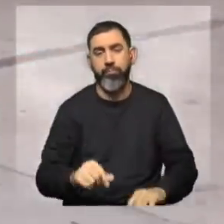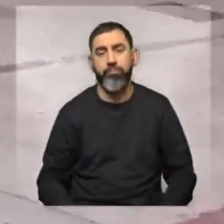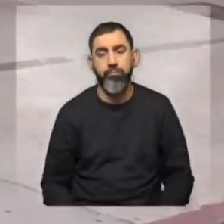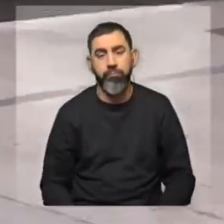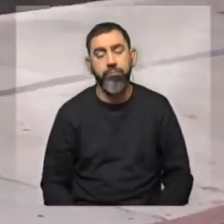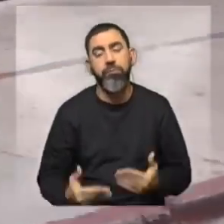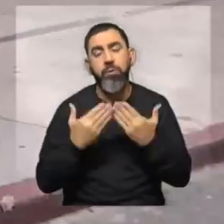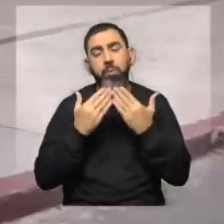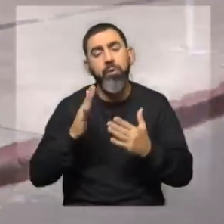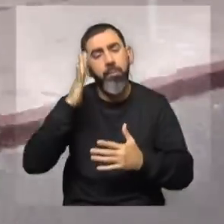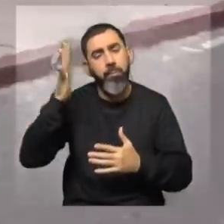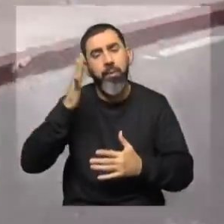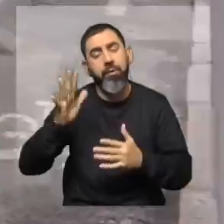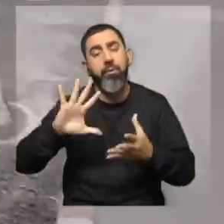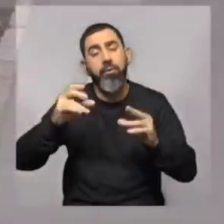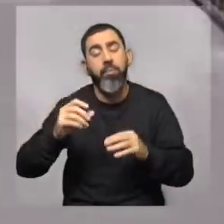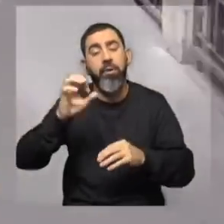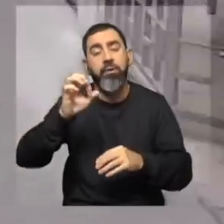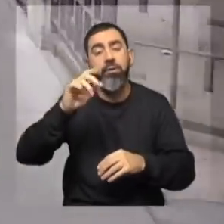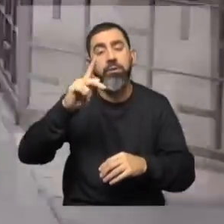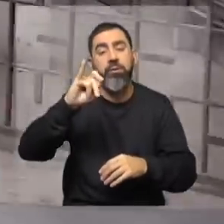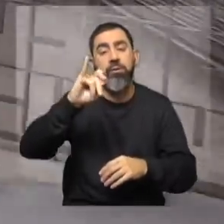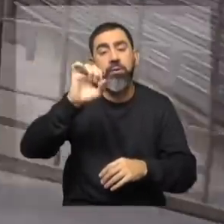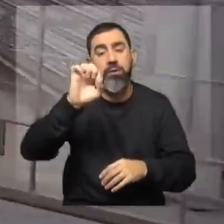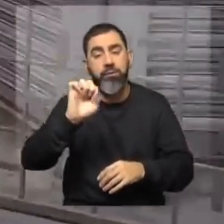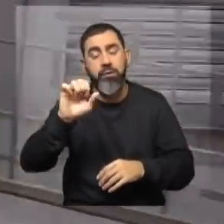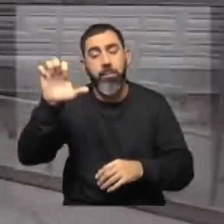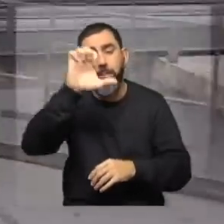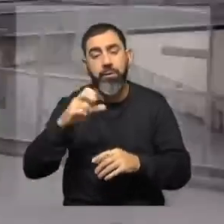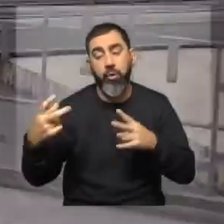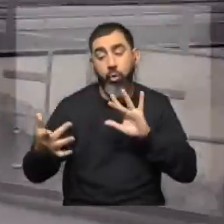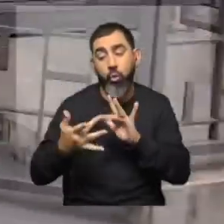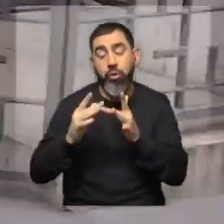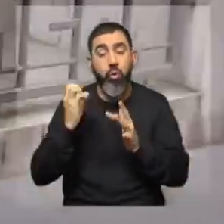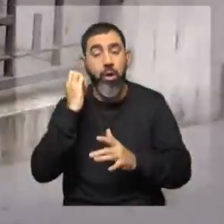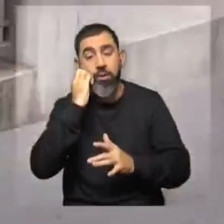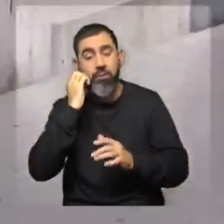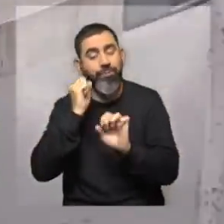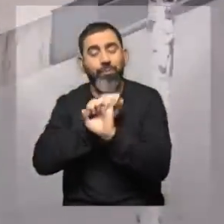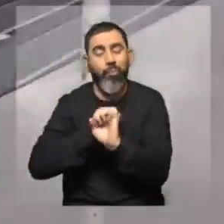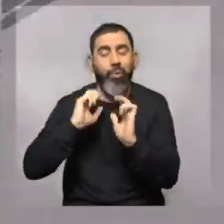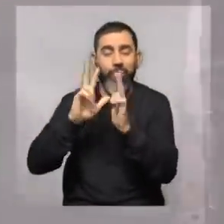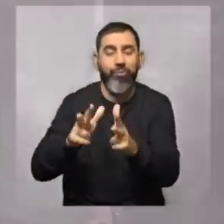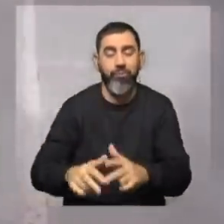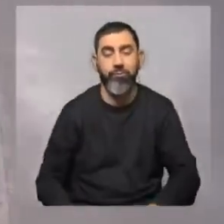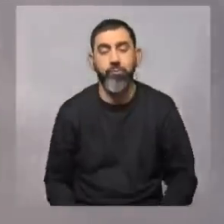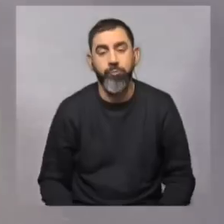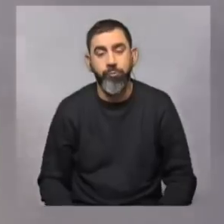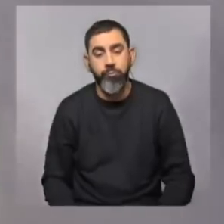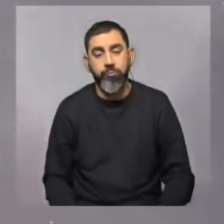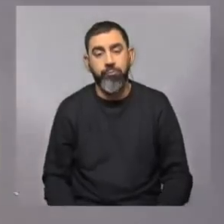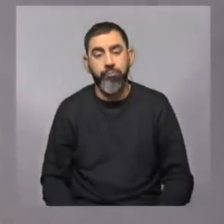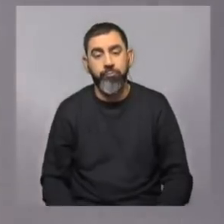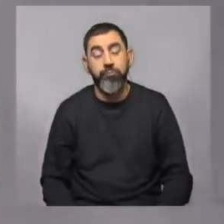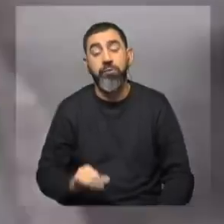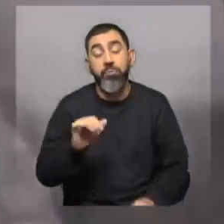no las preguntas Me imagino que iban en línea de vertical y el vínculo que tenía con anestesiano eso no se lo puedo decir pero lo